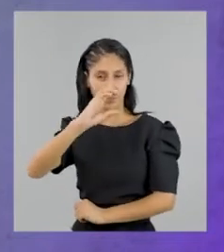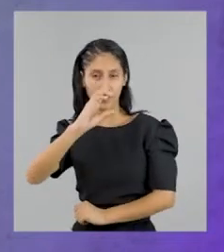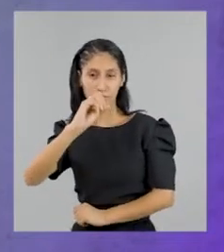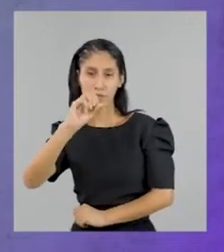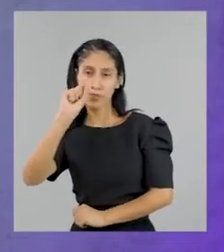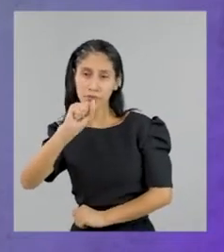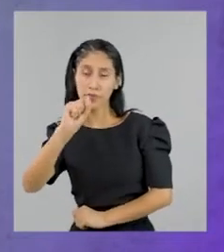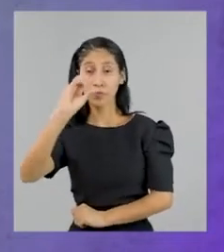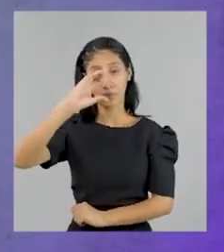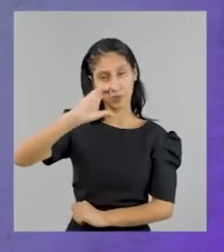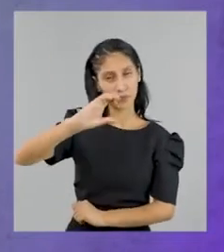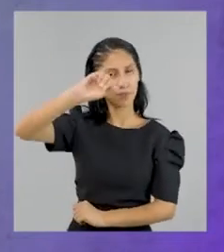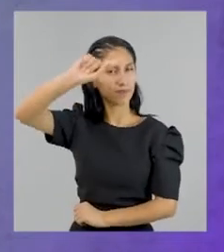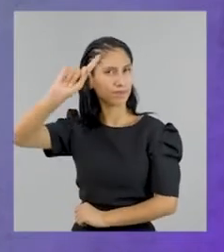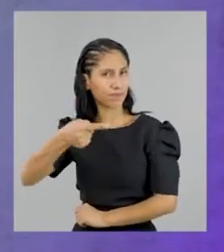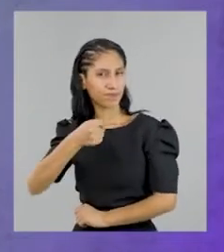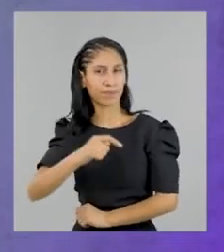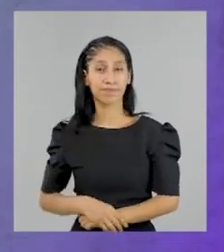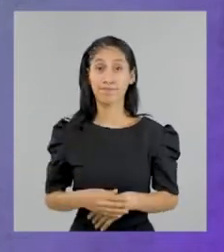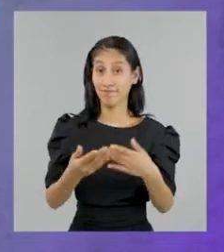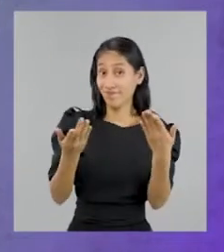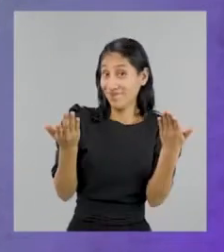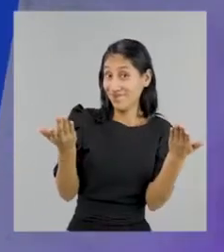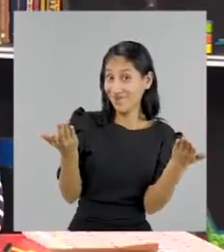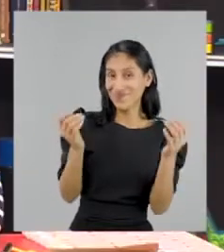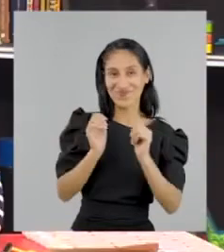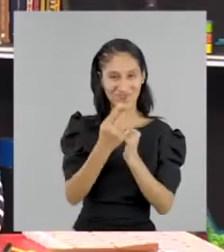2AB multiplicado por coseno de C.